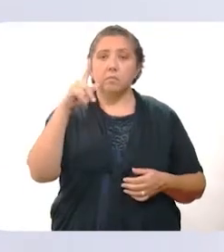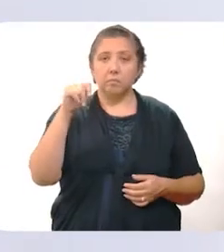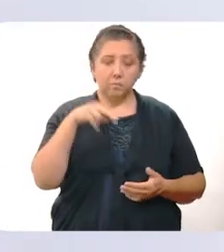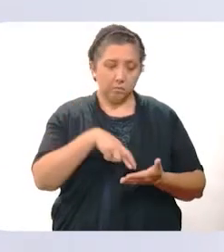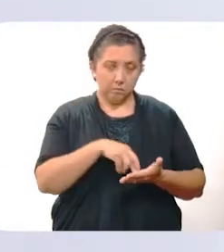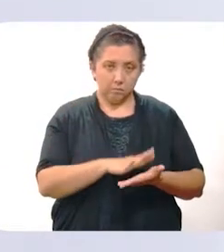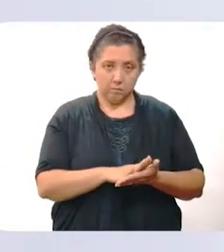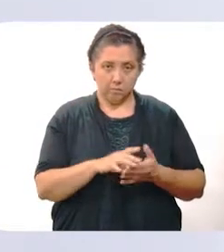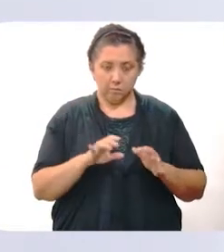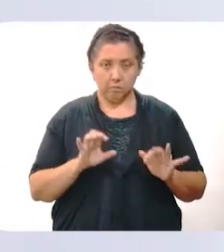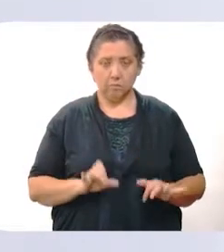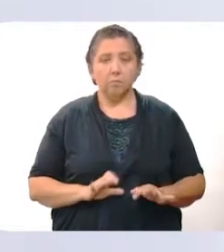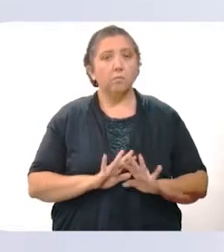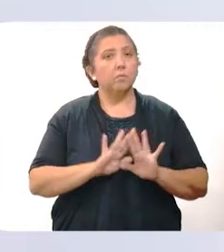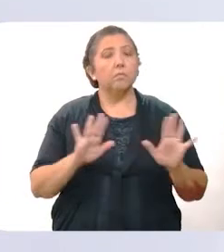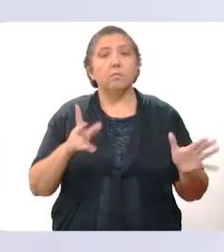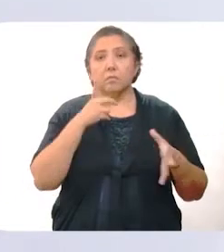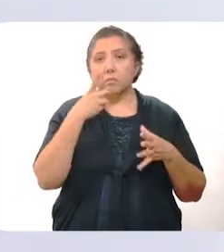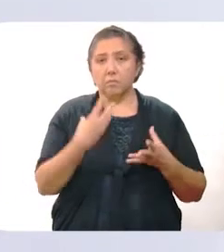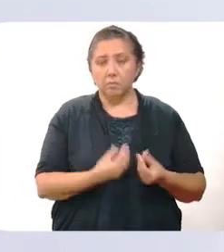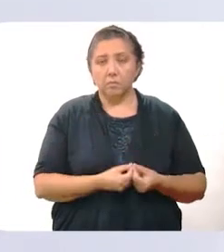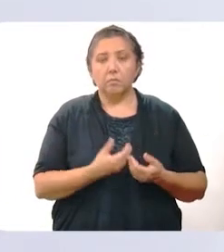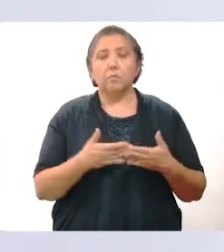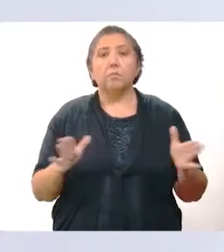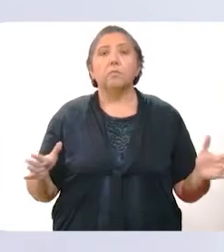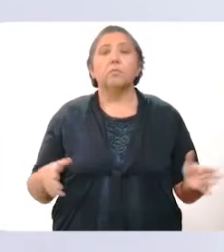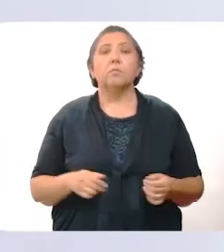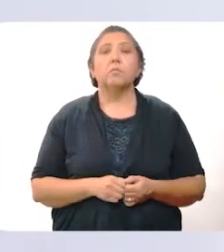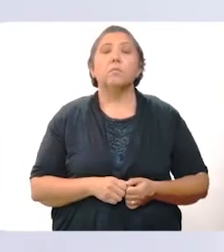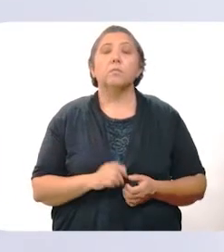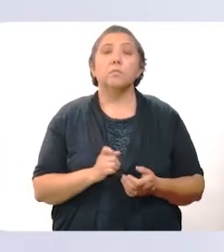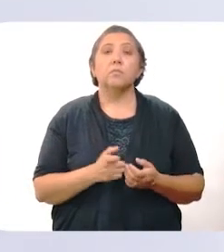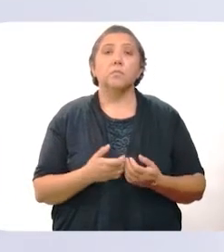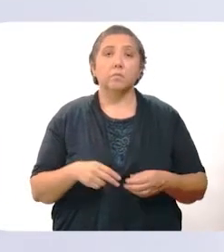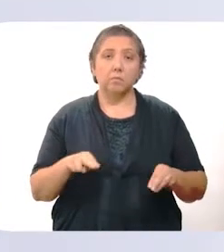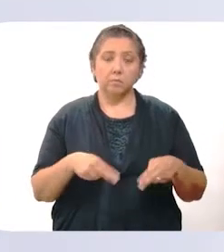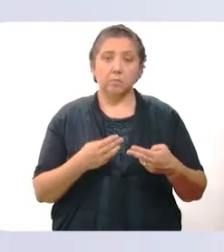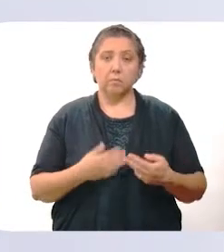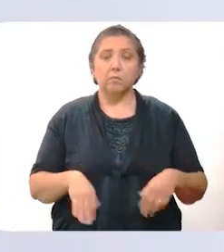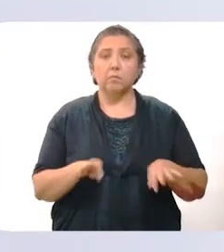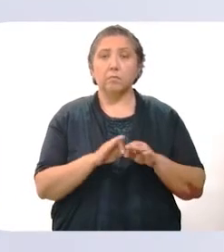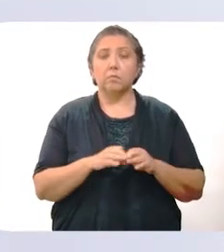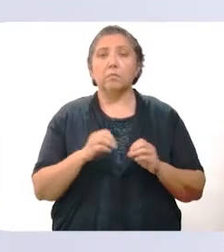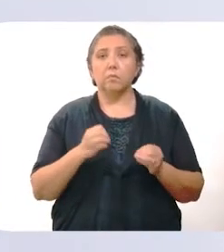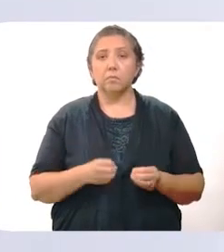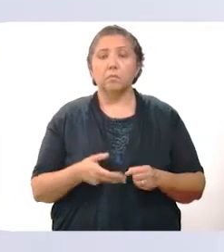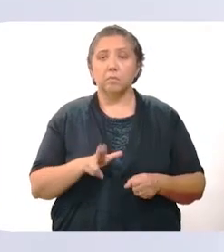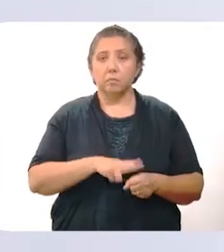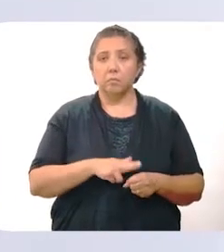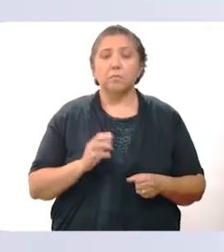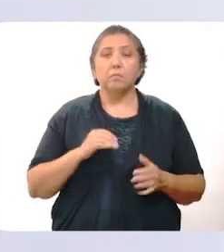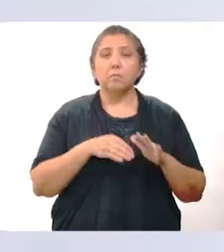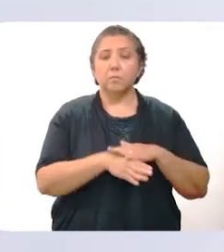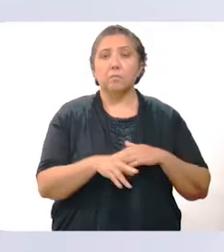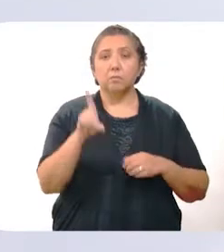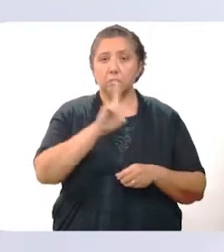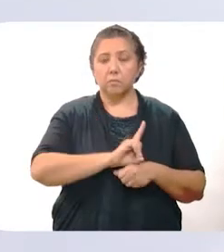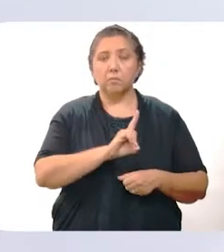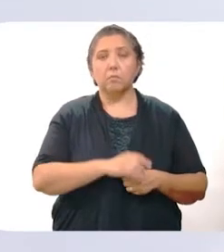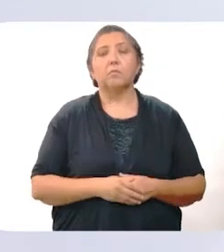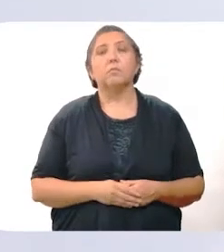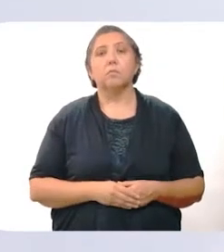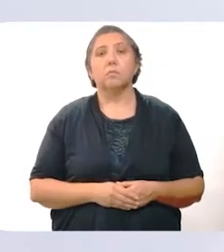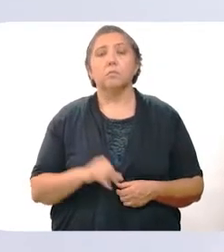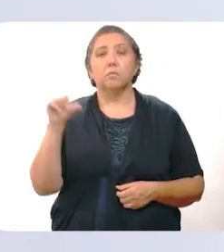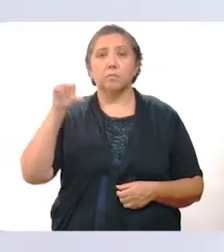y registros. Como hemos señalado, en la reapertura económica los datos más importantes son la ocupación hospitalaria y los ingresos